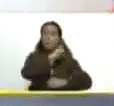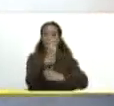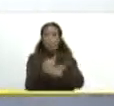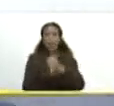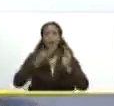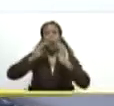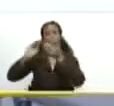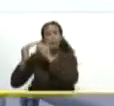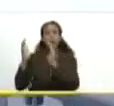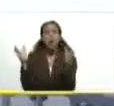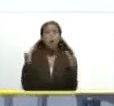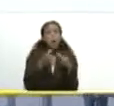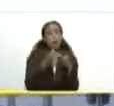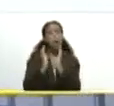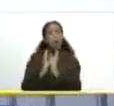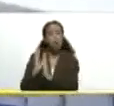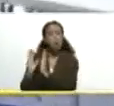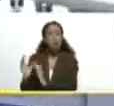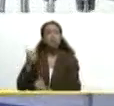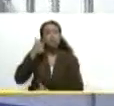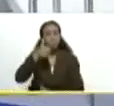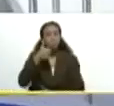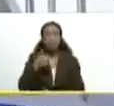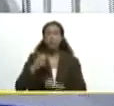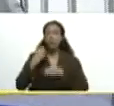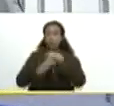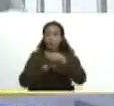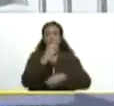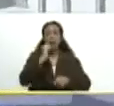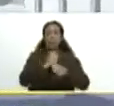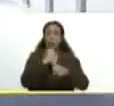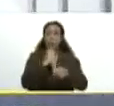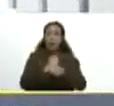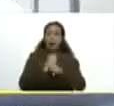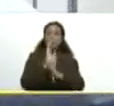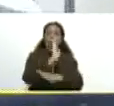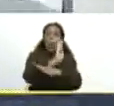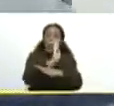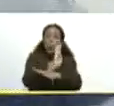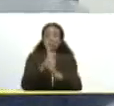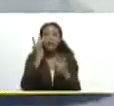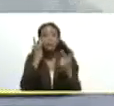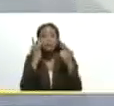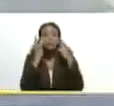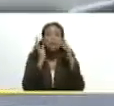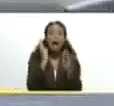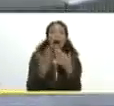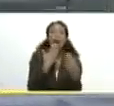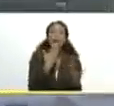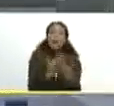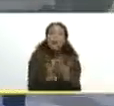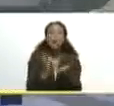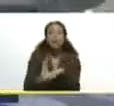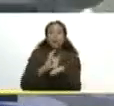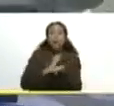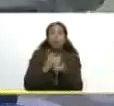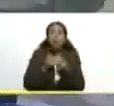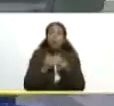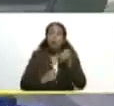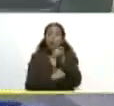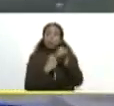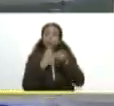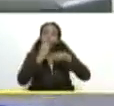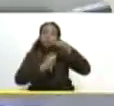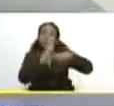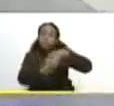es bien organizado, y créame que esta obra emblemática la vamos a cuidar mucho en agradecimiento a usted, y le demostraremos